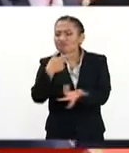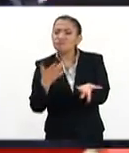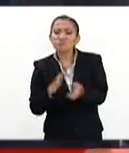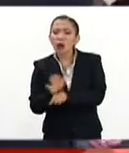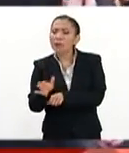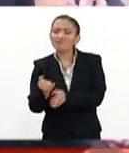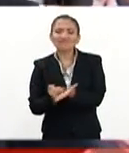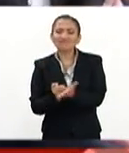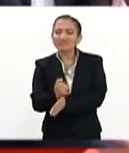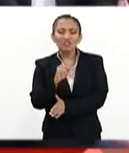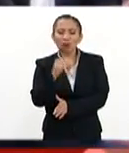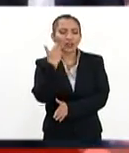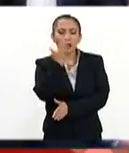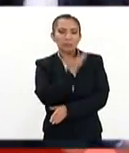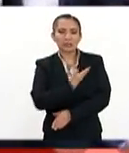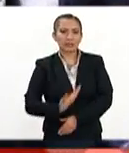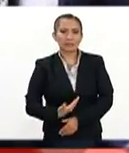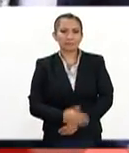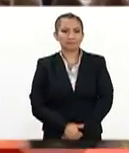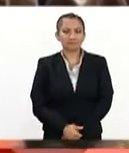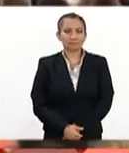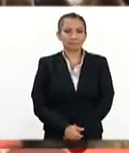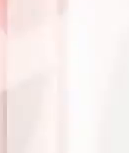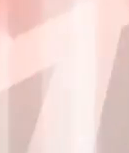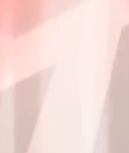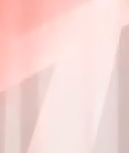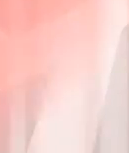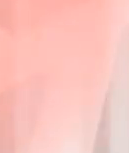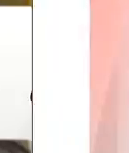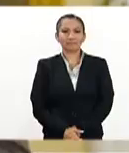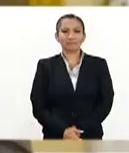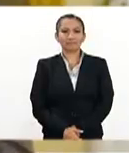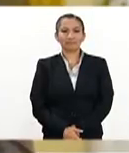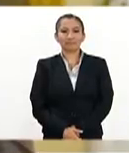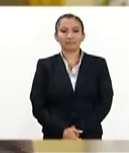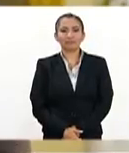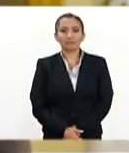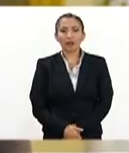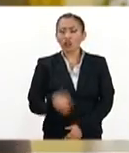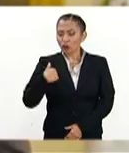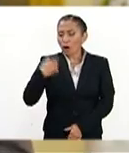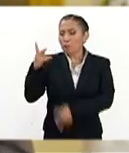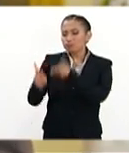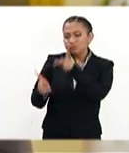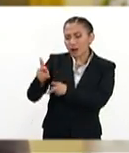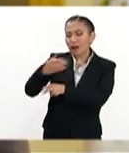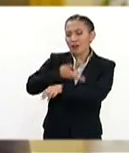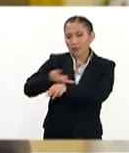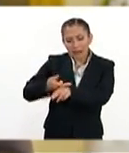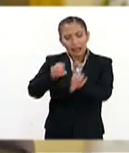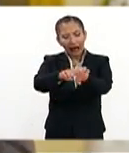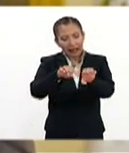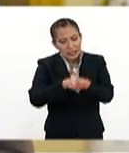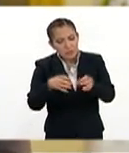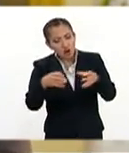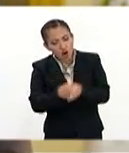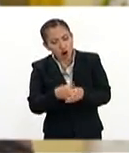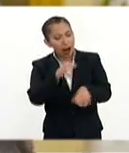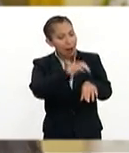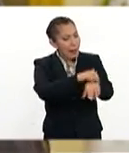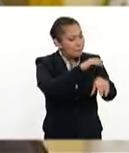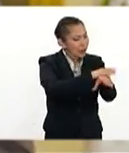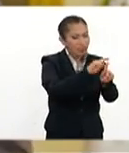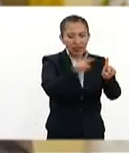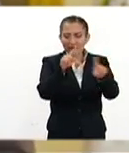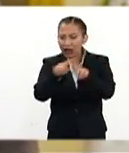decidió no buscar la presidencia del PAN. Tuve reuniones con mi familia, equipo de trabajo,